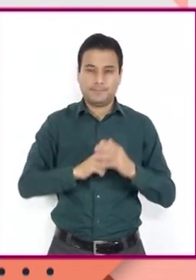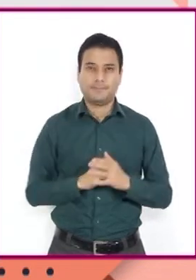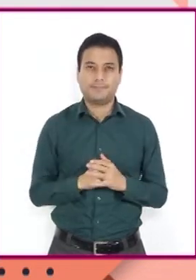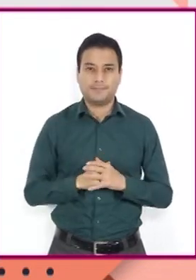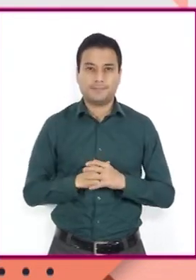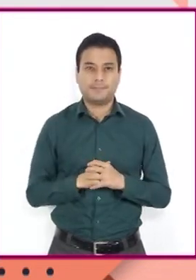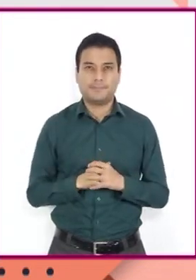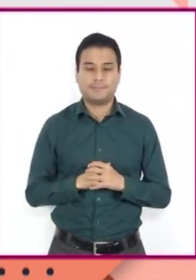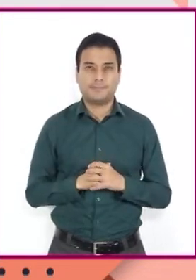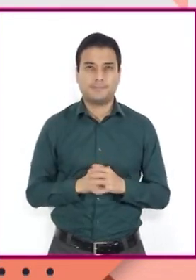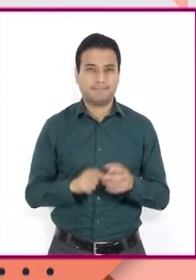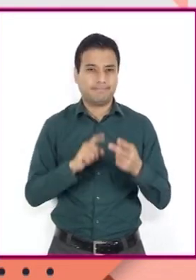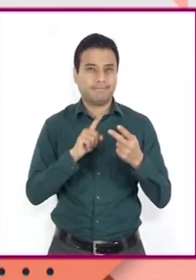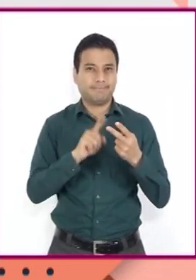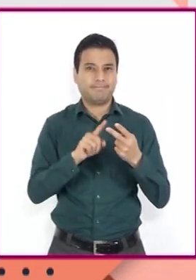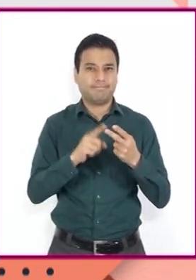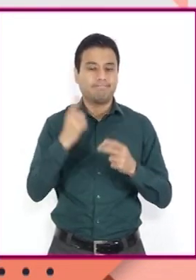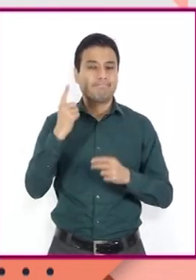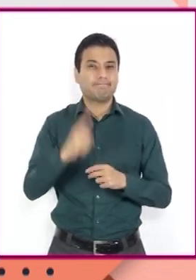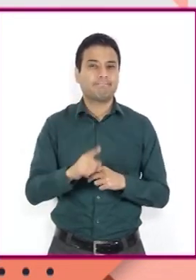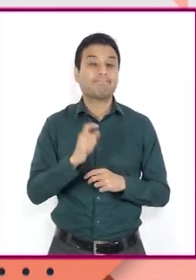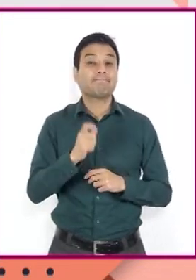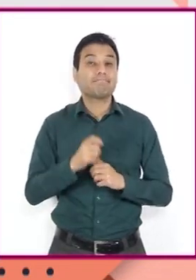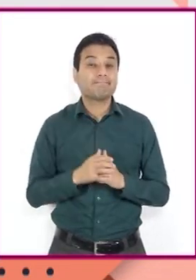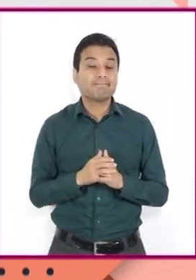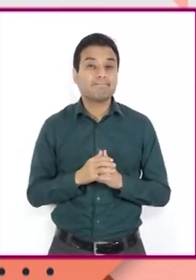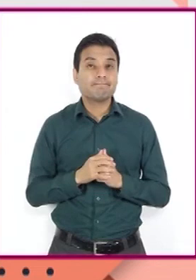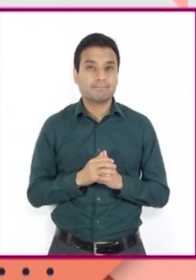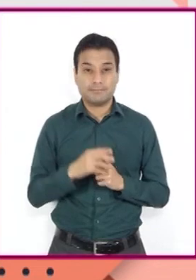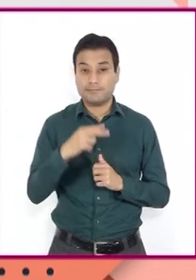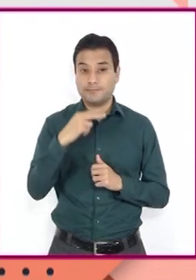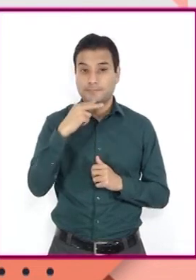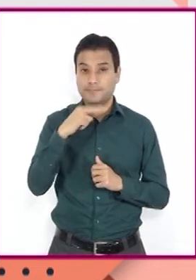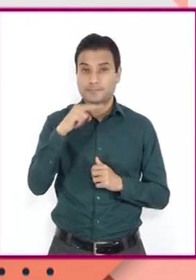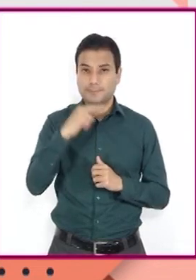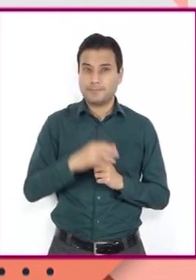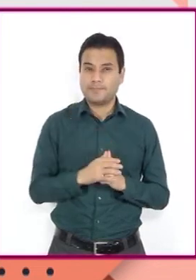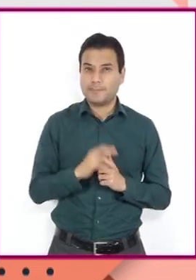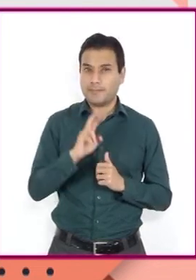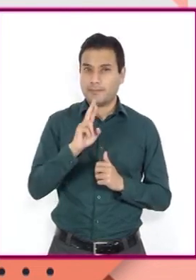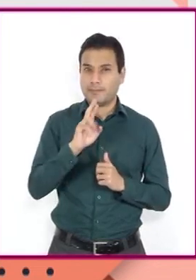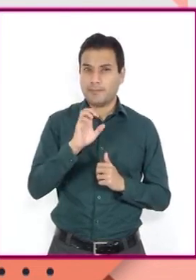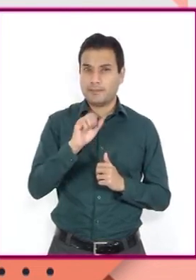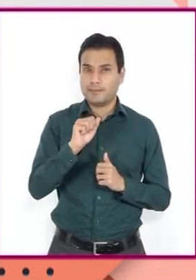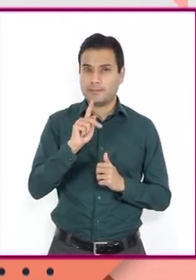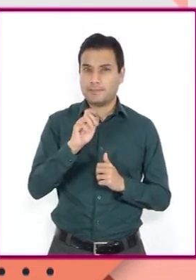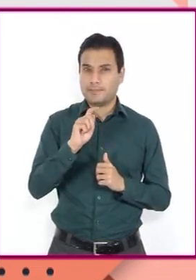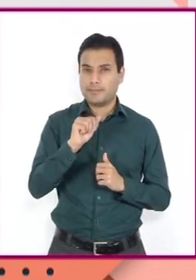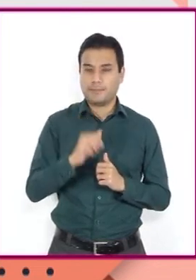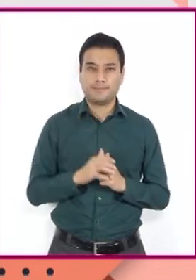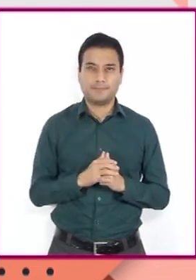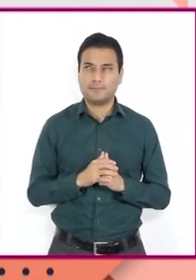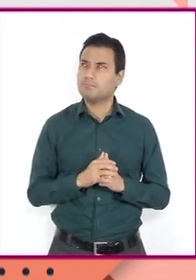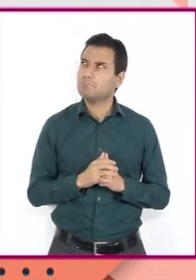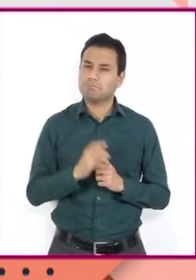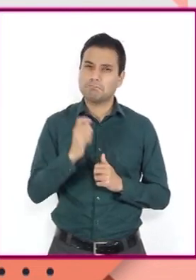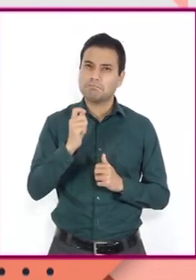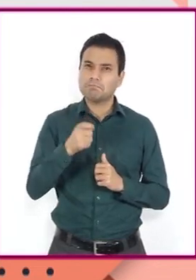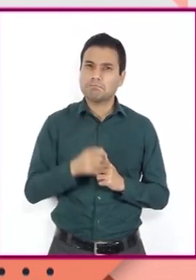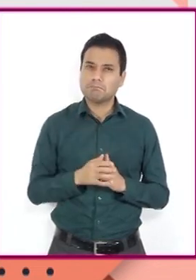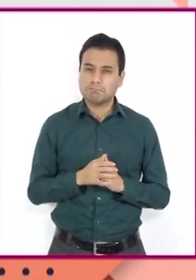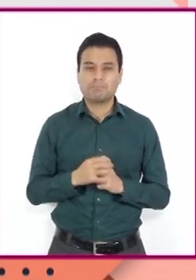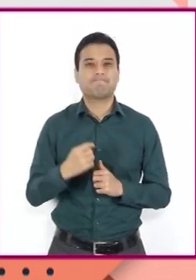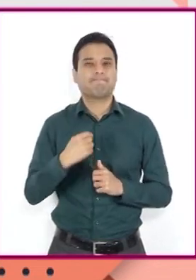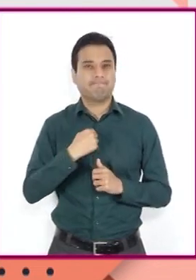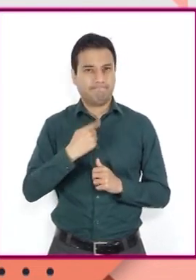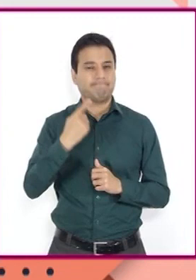En el modo imperativo, observamos que el verbo es respeta y que la redacción da a conocer un